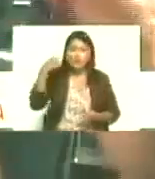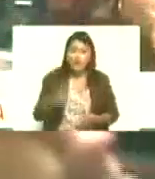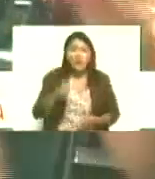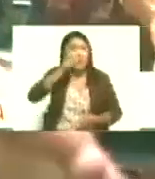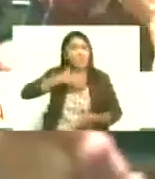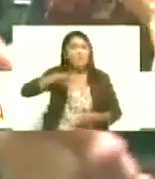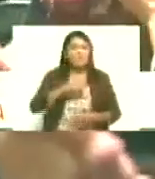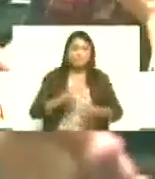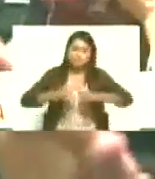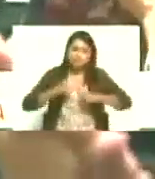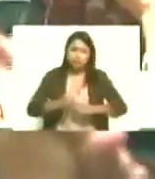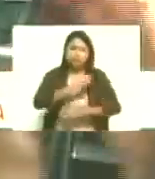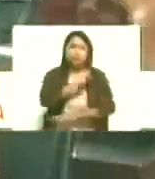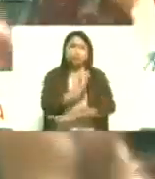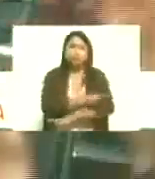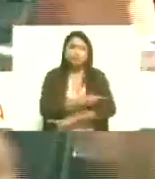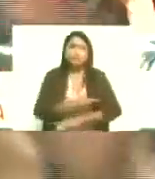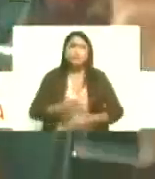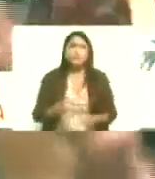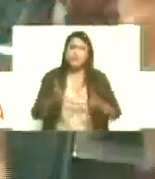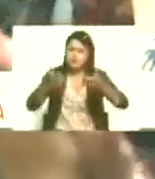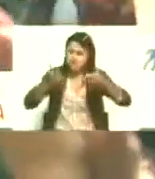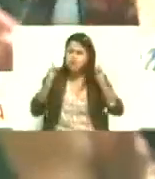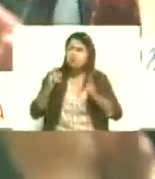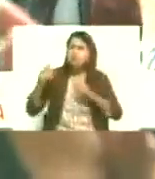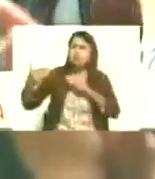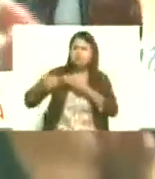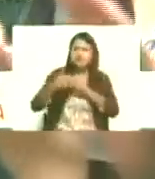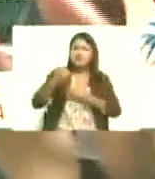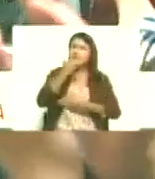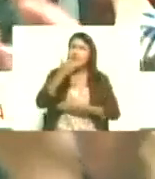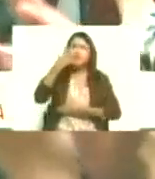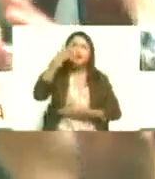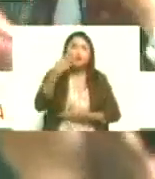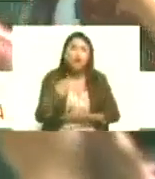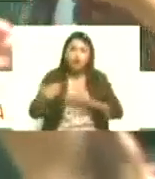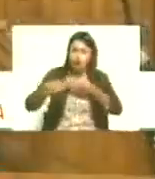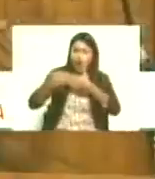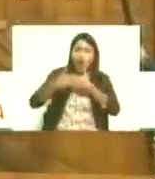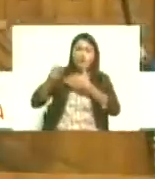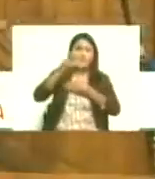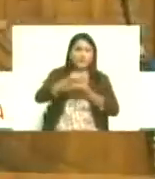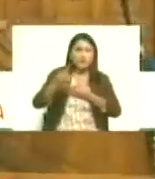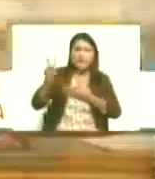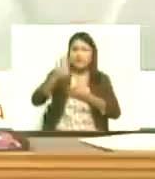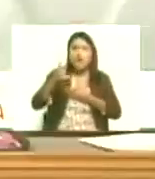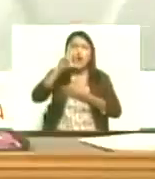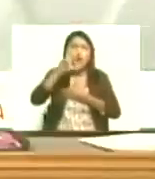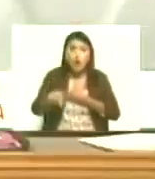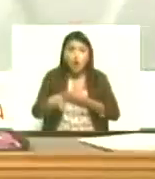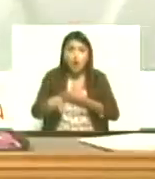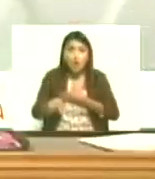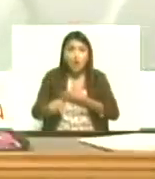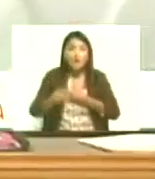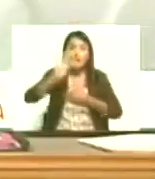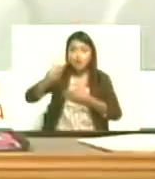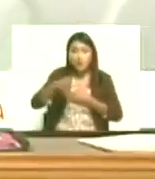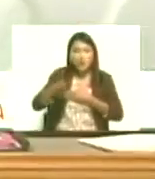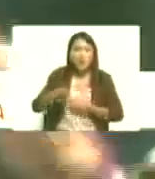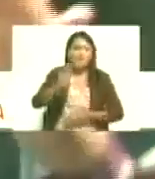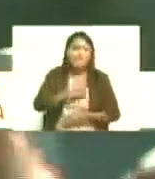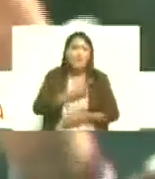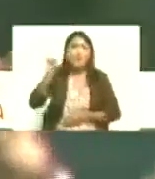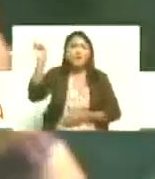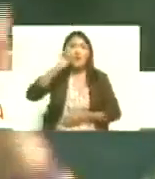pueblo dispuesto. No se equivoquen con nosotros los venezolanos. El Esequibo es